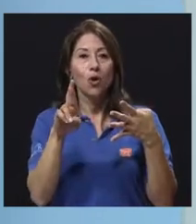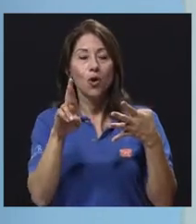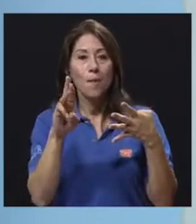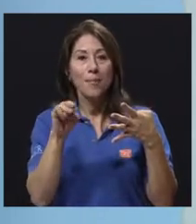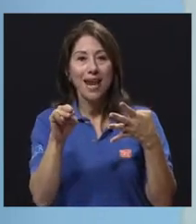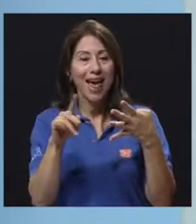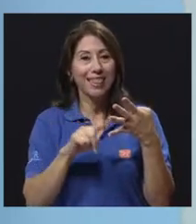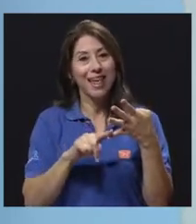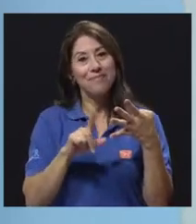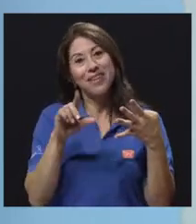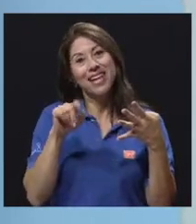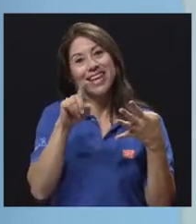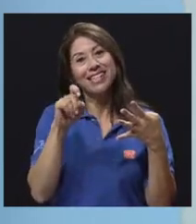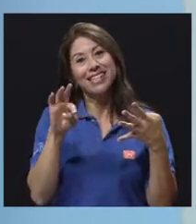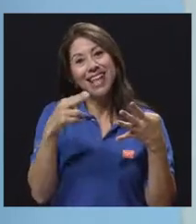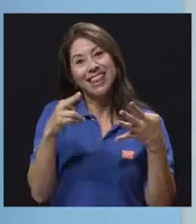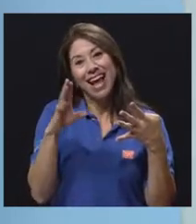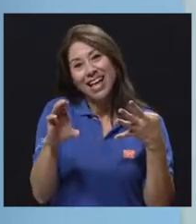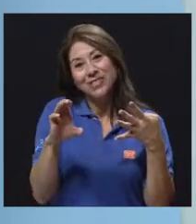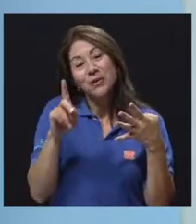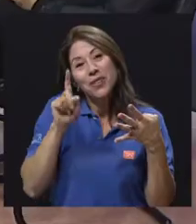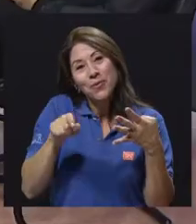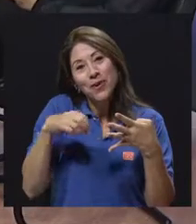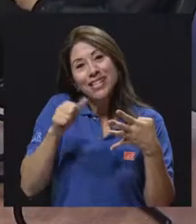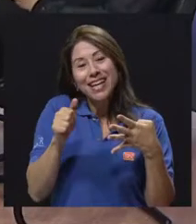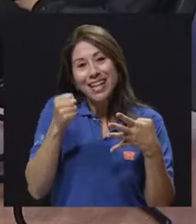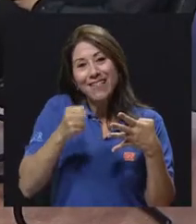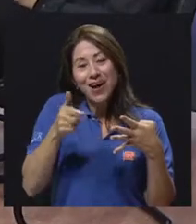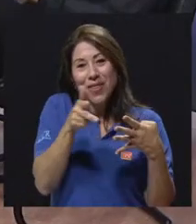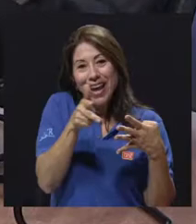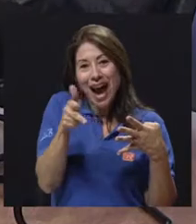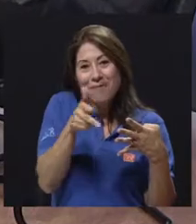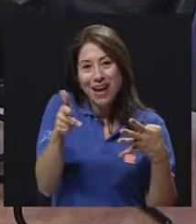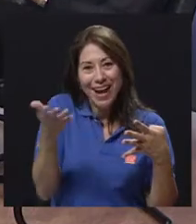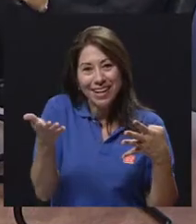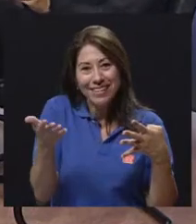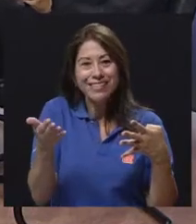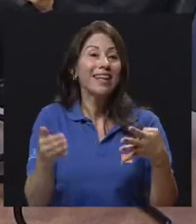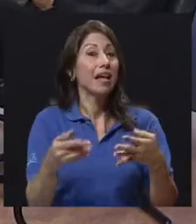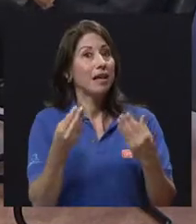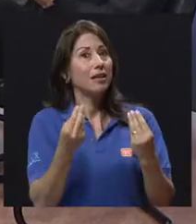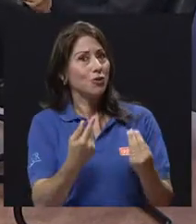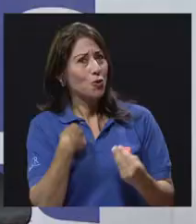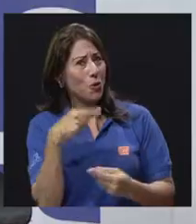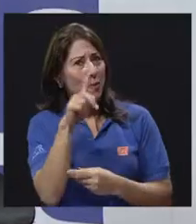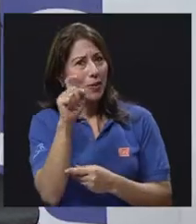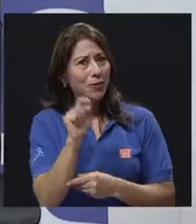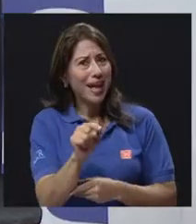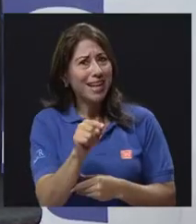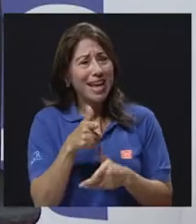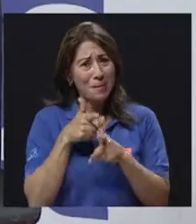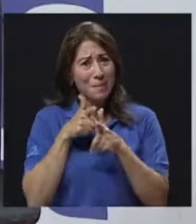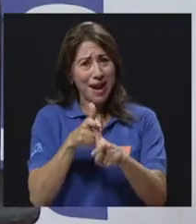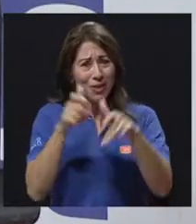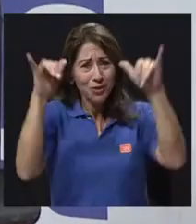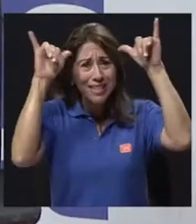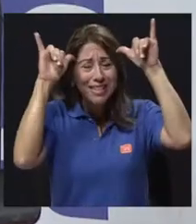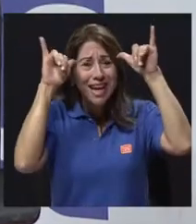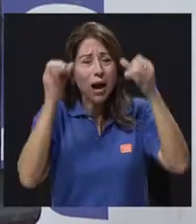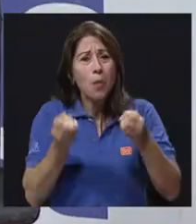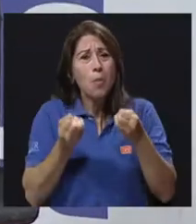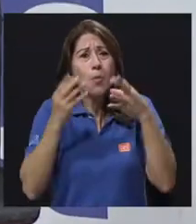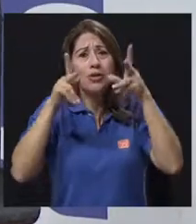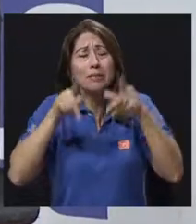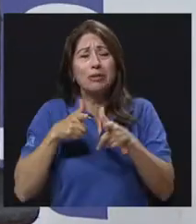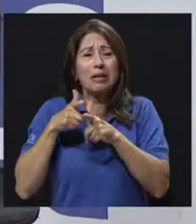el trabajo de cámara. Precisamente entonces, esa era una de mis preguntas. Entre tantísimas personas que van corriendo en el Maratón de Chicago,